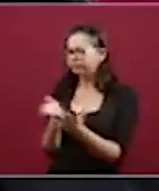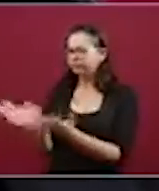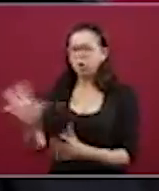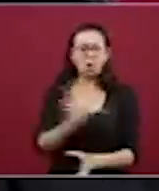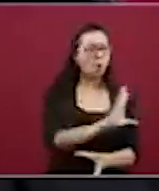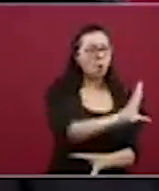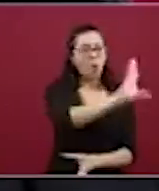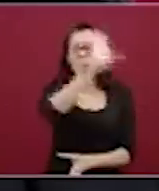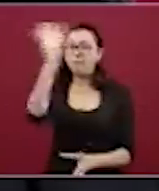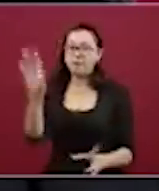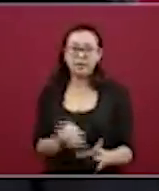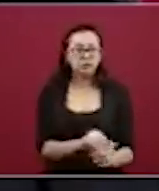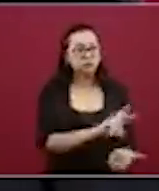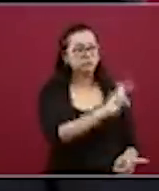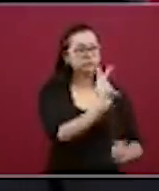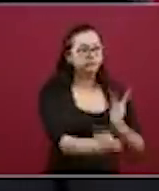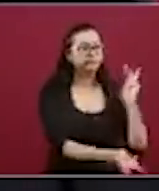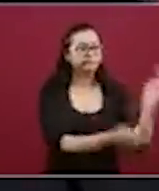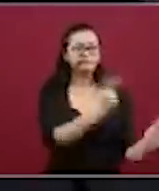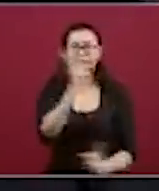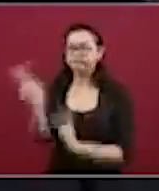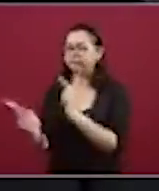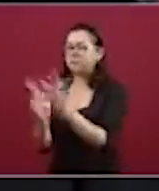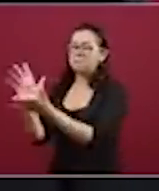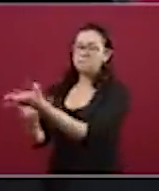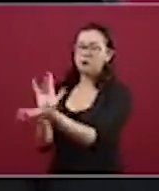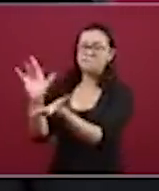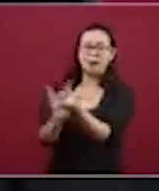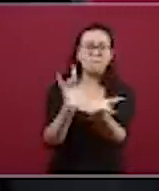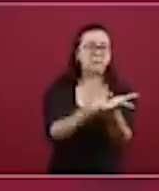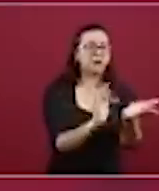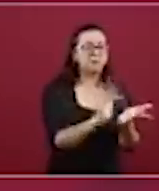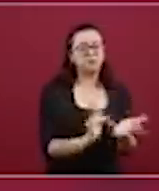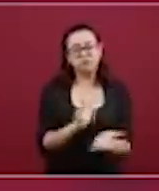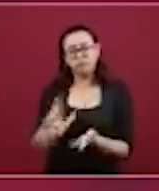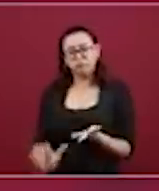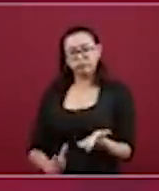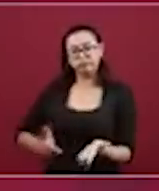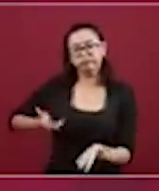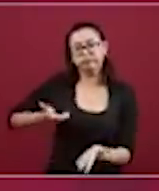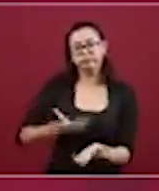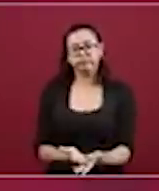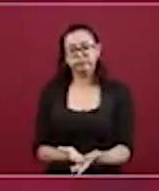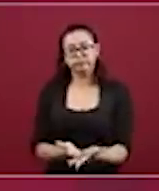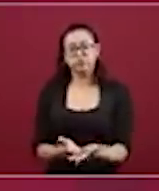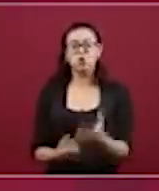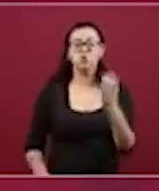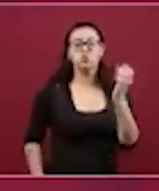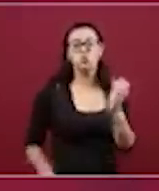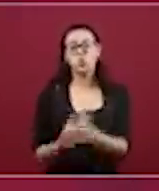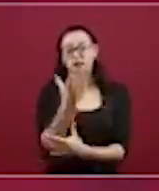todos, y se presentó esta reforma que